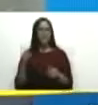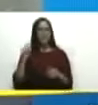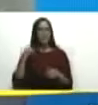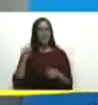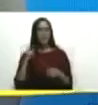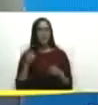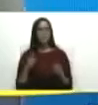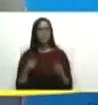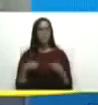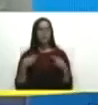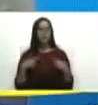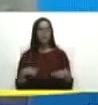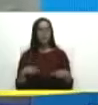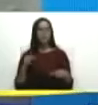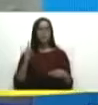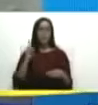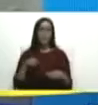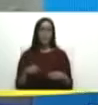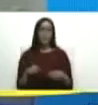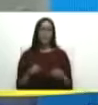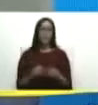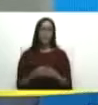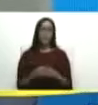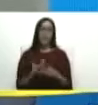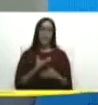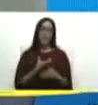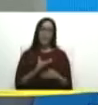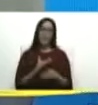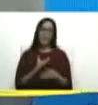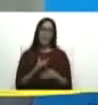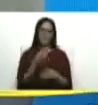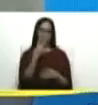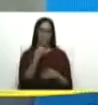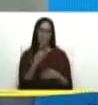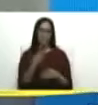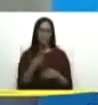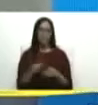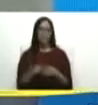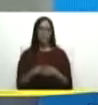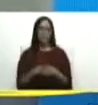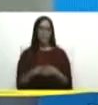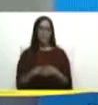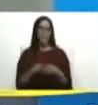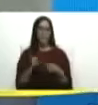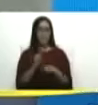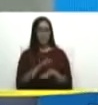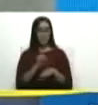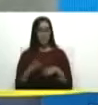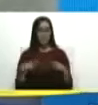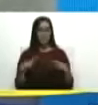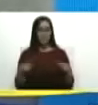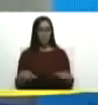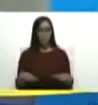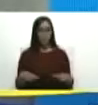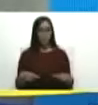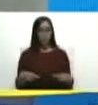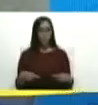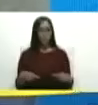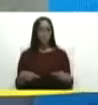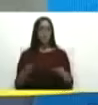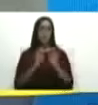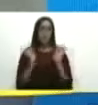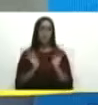más recursos, así como también en el caso de las alcaldías hemos atendido de manera sustantiva, en vez de distribuir recursos de